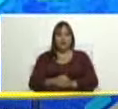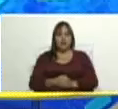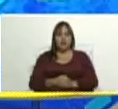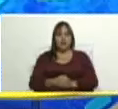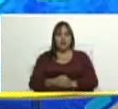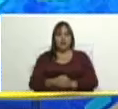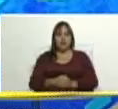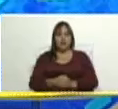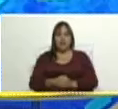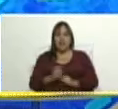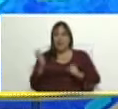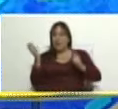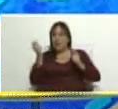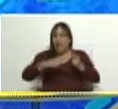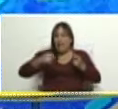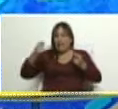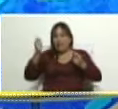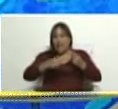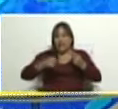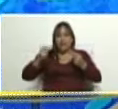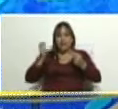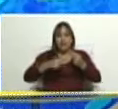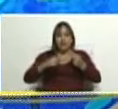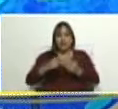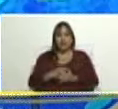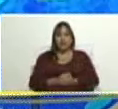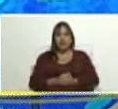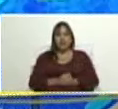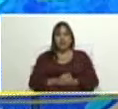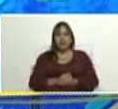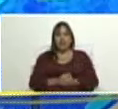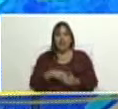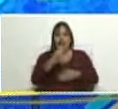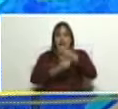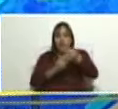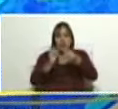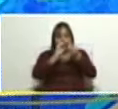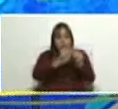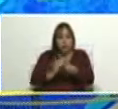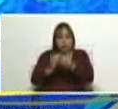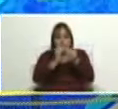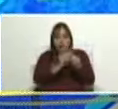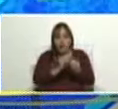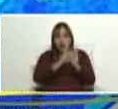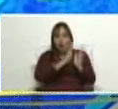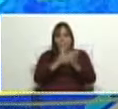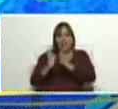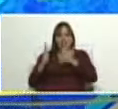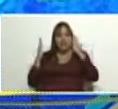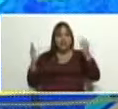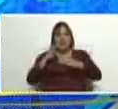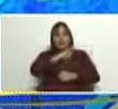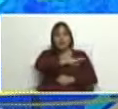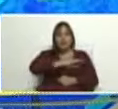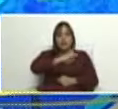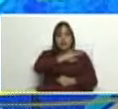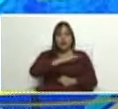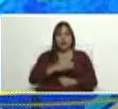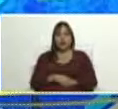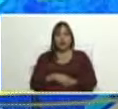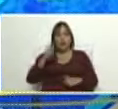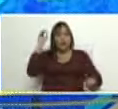durante meses y meses en la configuración de una gran misión que